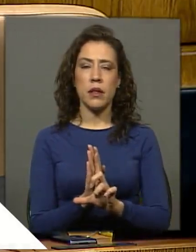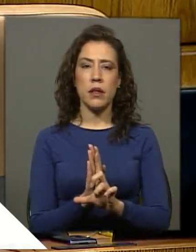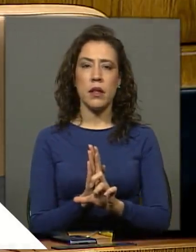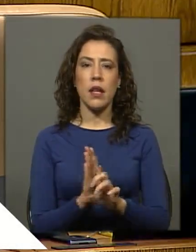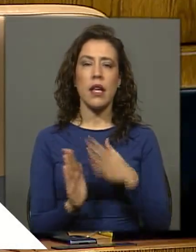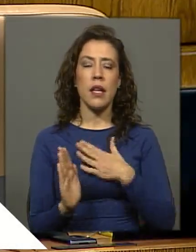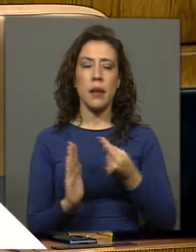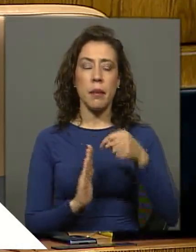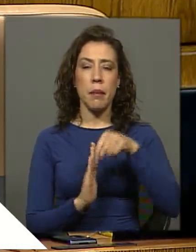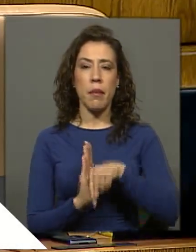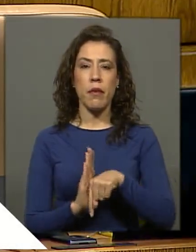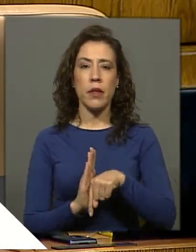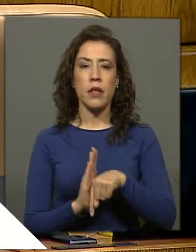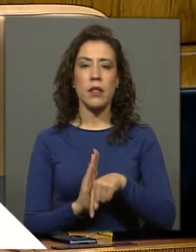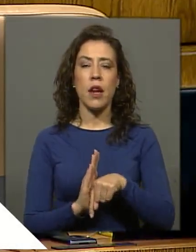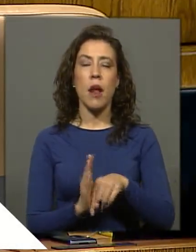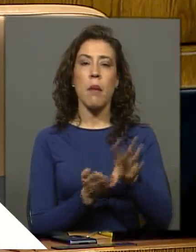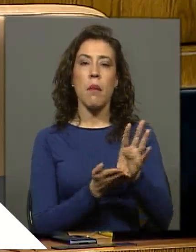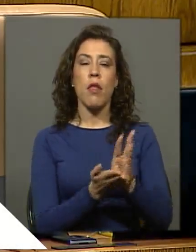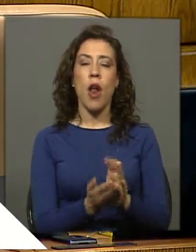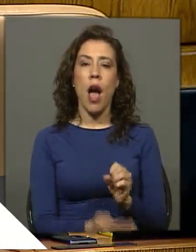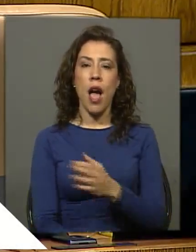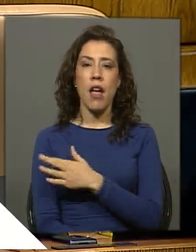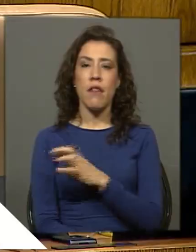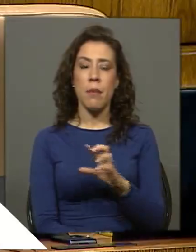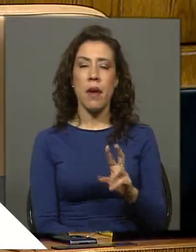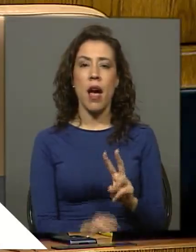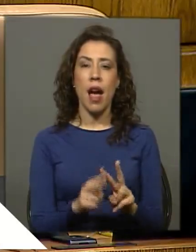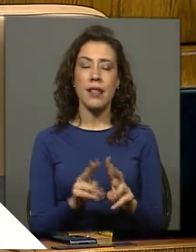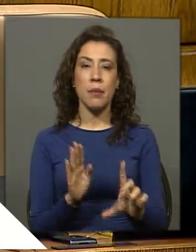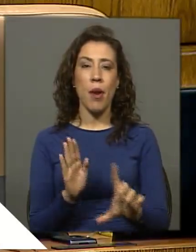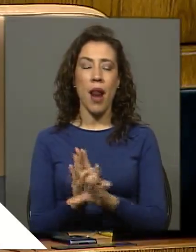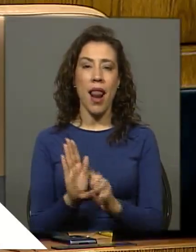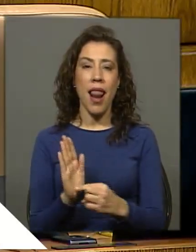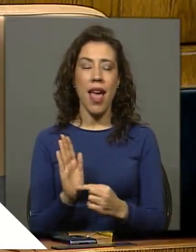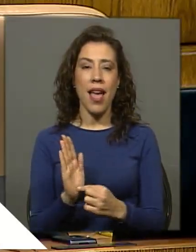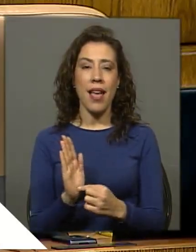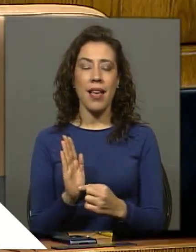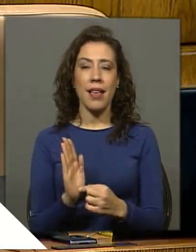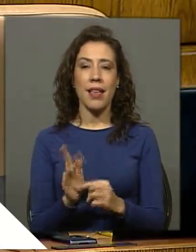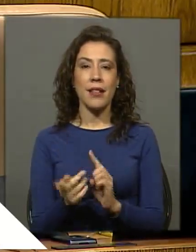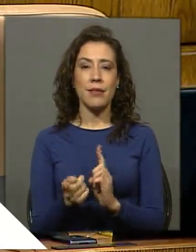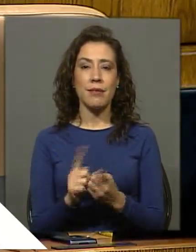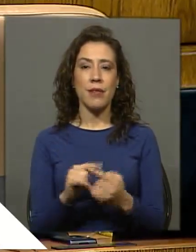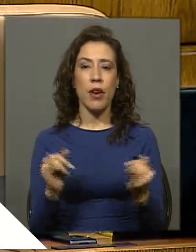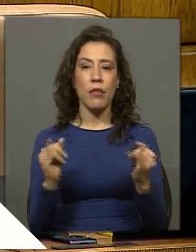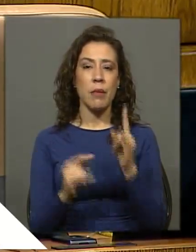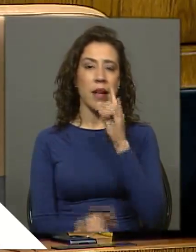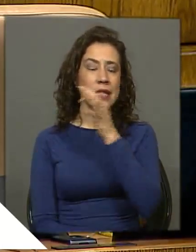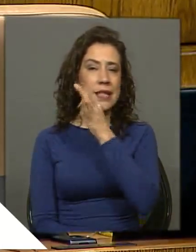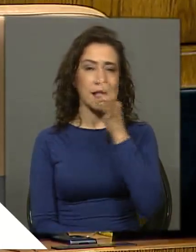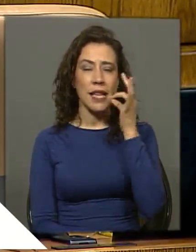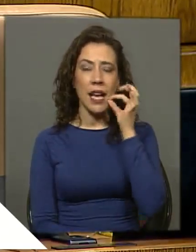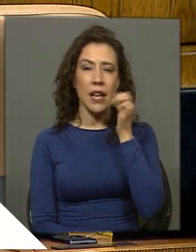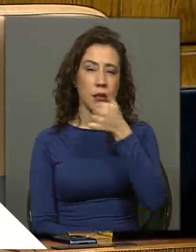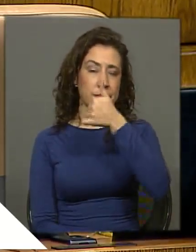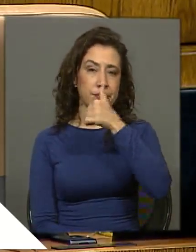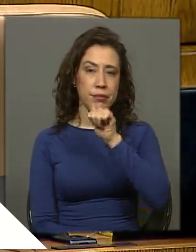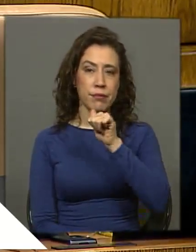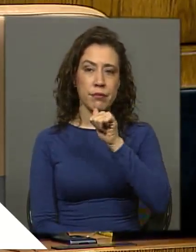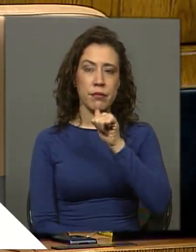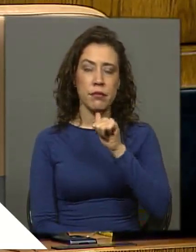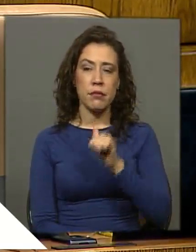profundizar el modelo de la AFP donde busca instalar por ley en que esto sea carácter secreto reservado